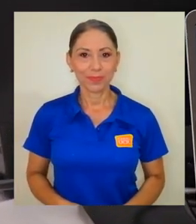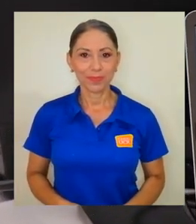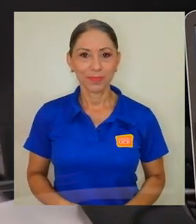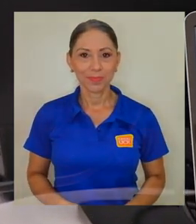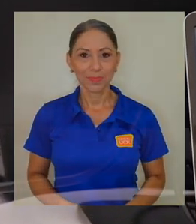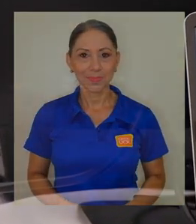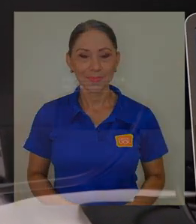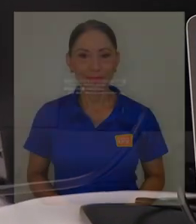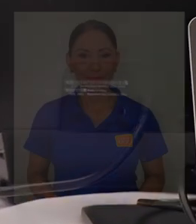¡Gracias!